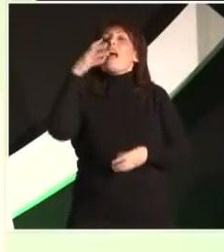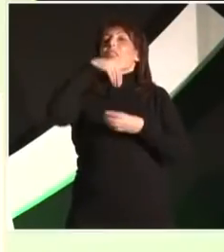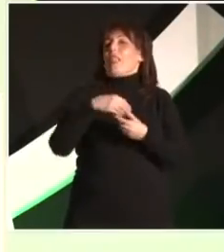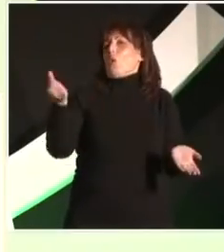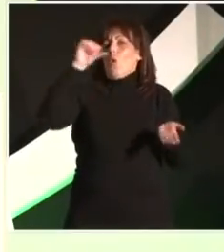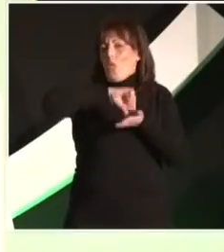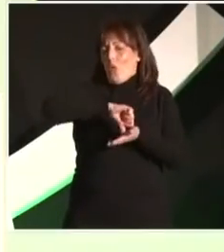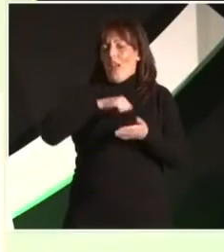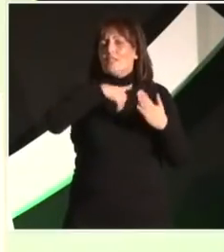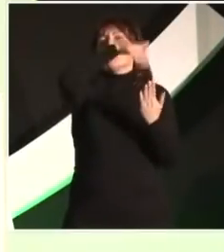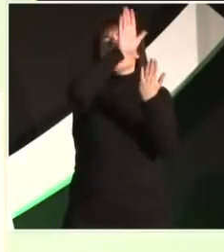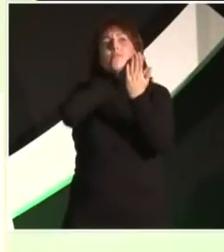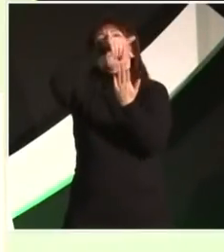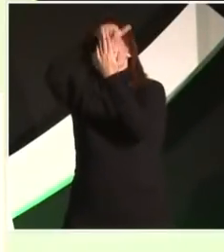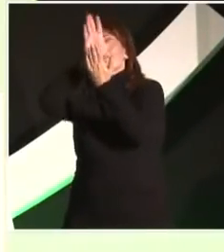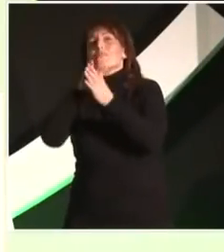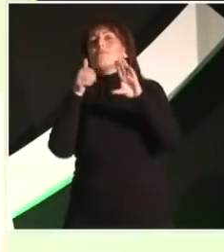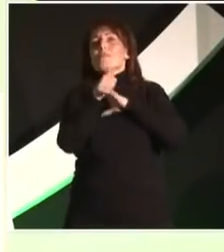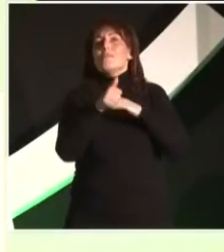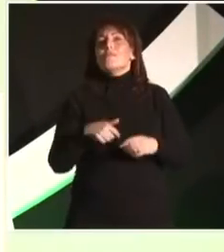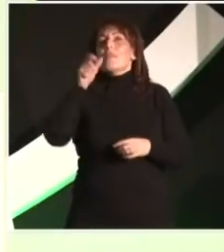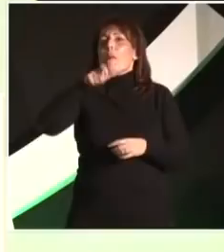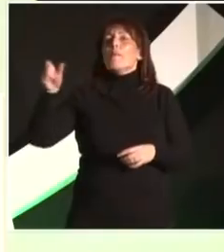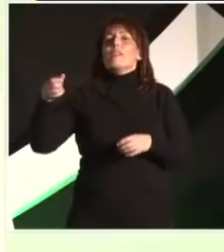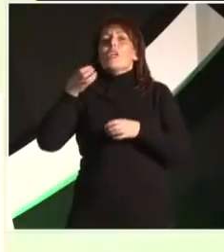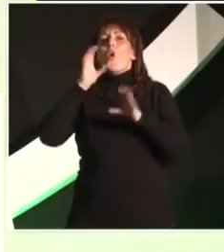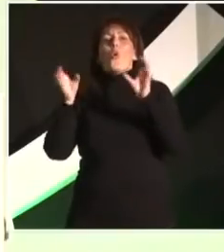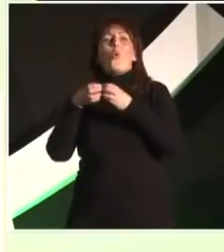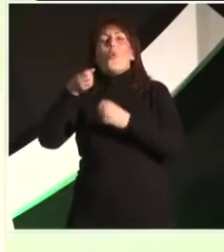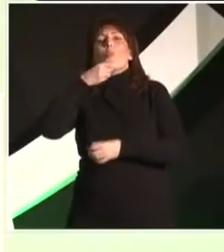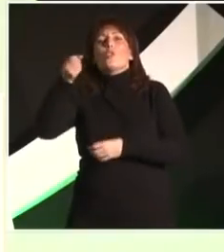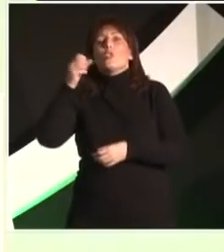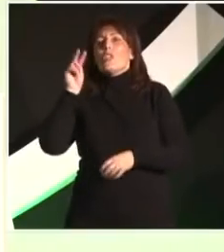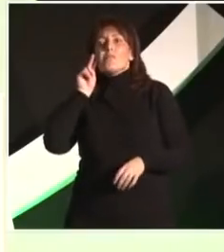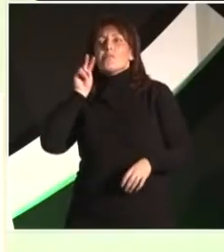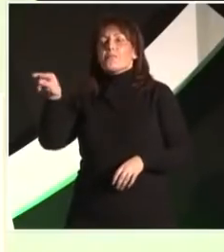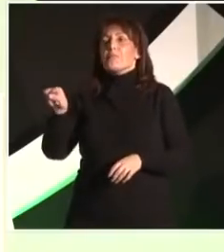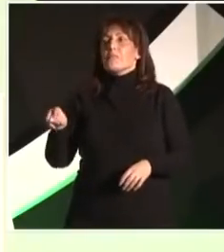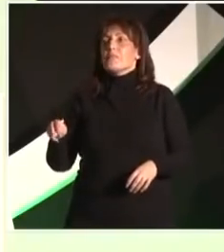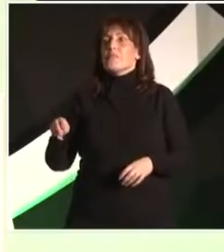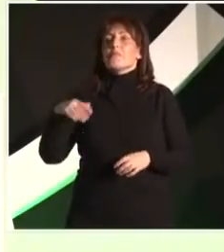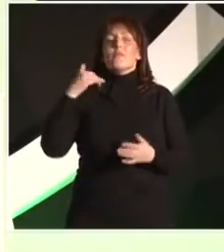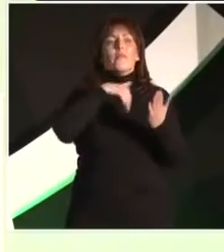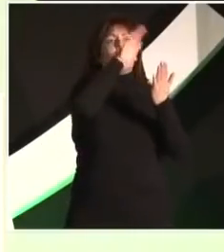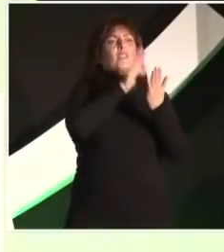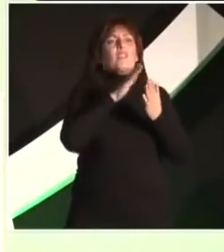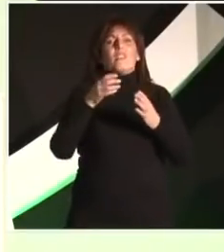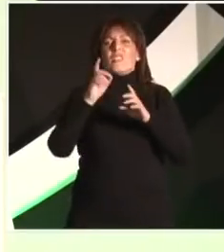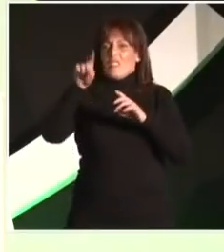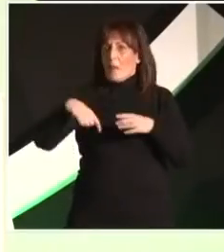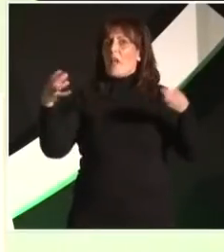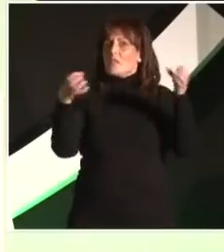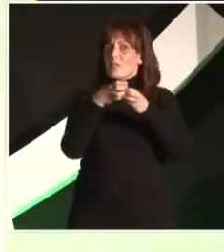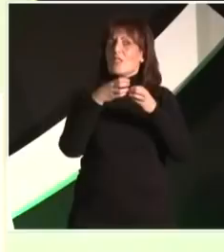ciudad. Cuando vieron a alguien del Partido Socialista, aparentemente, pegando carteles del PSOE en los tablones